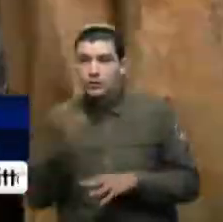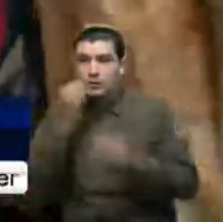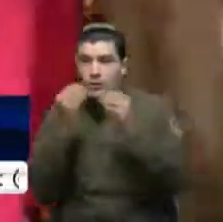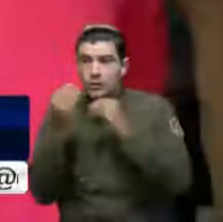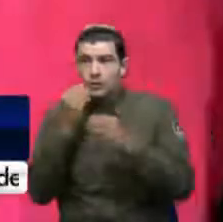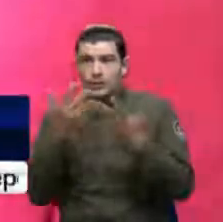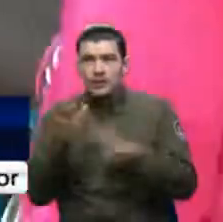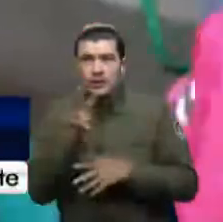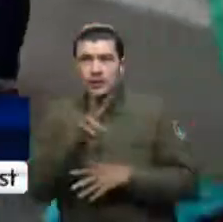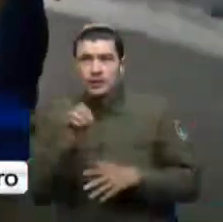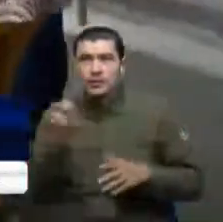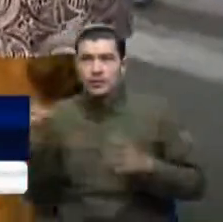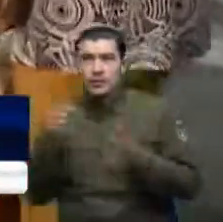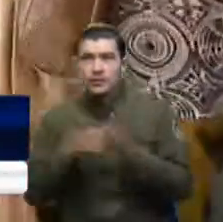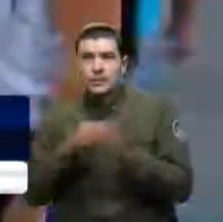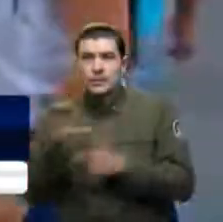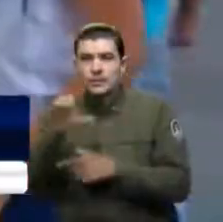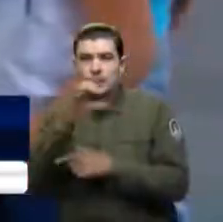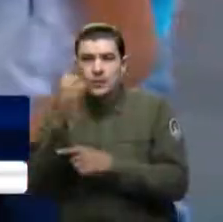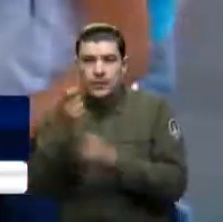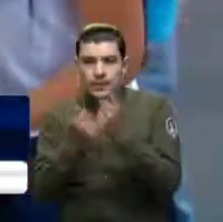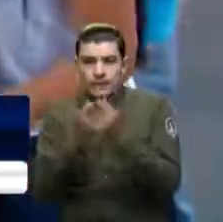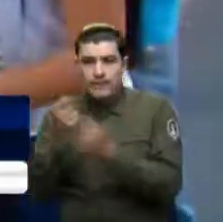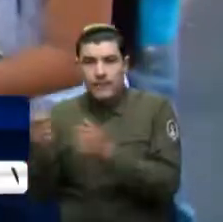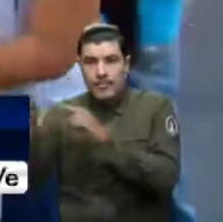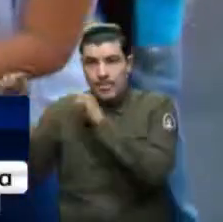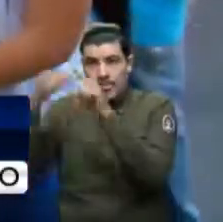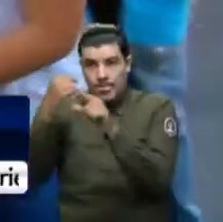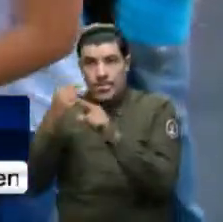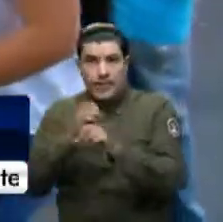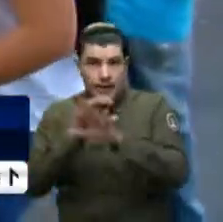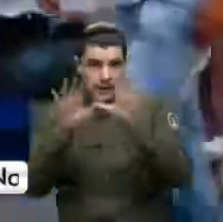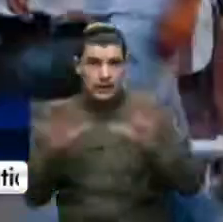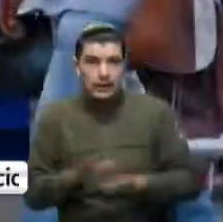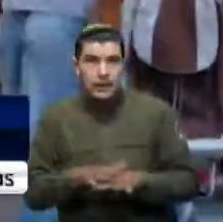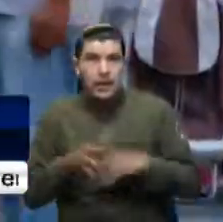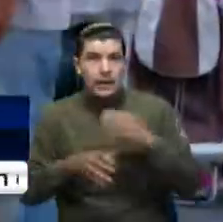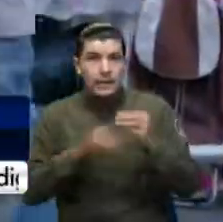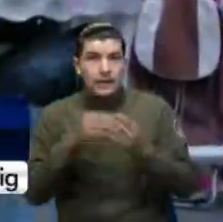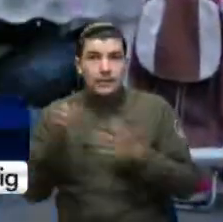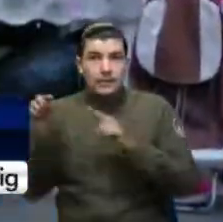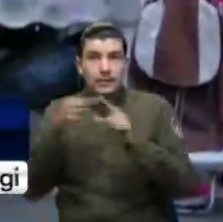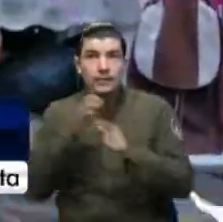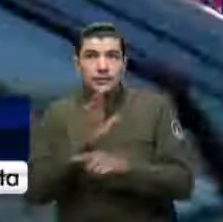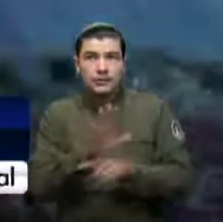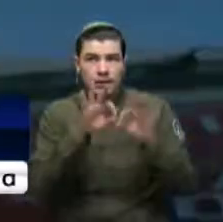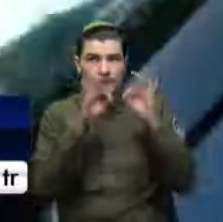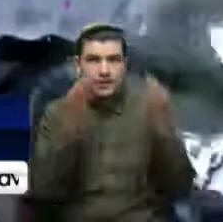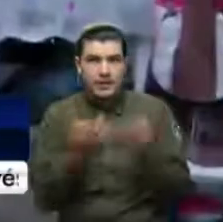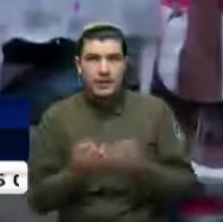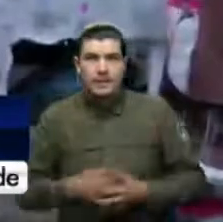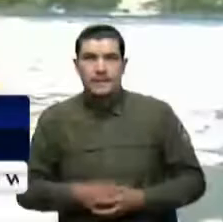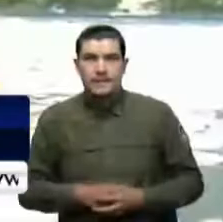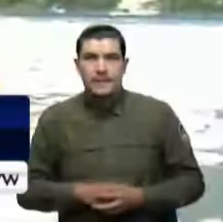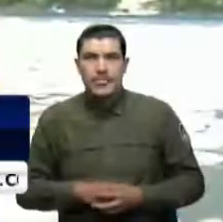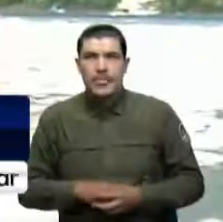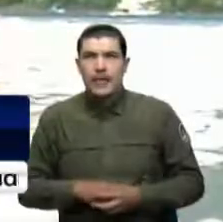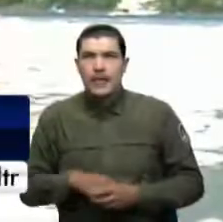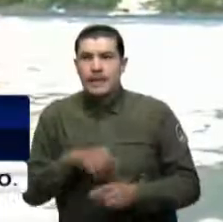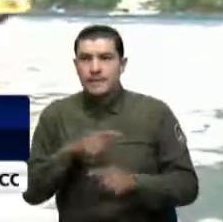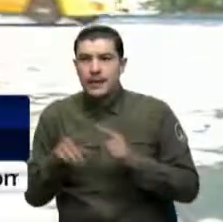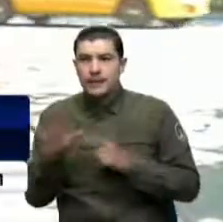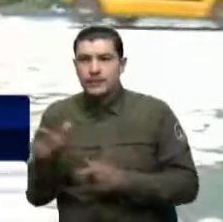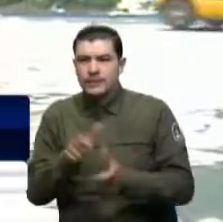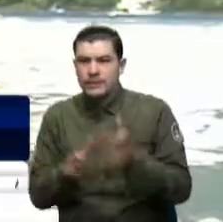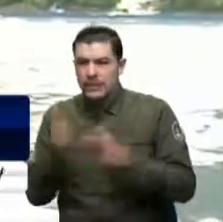promedio 200.000 pesos colombianos, desde el exterior claramente, y provenientes de sus familiares. A pesar de la tristeza